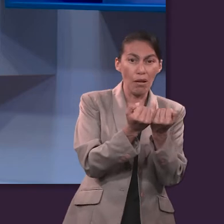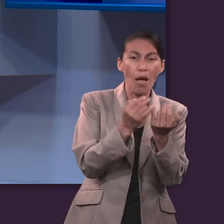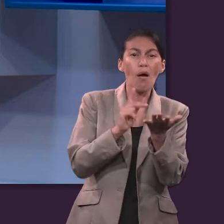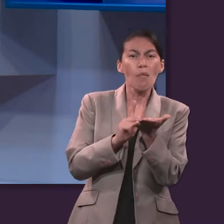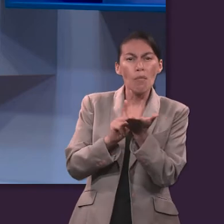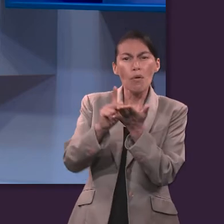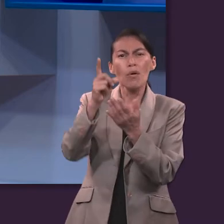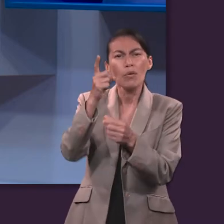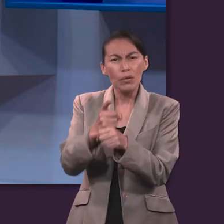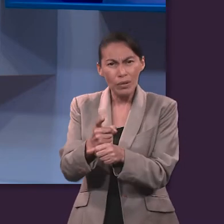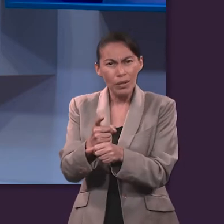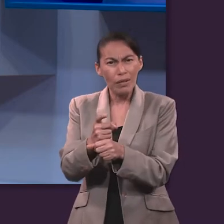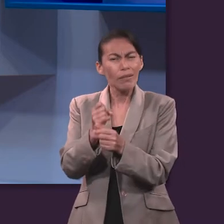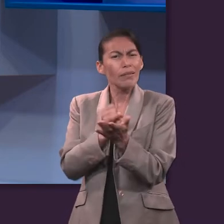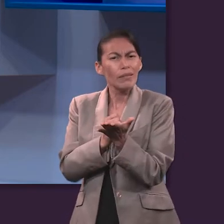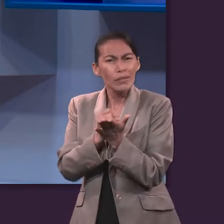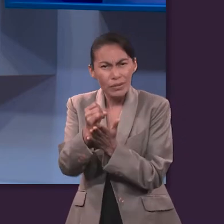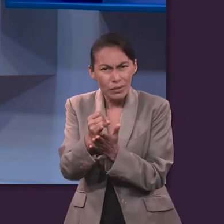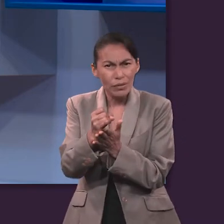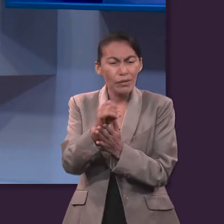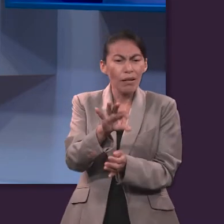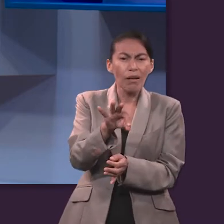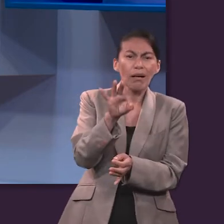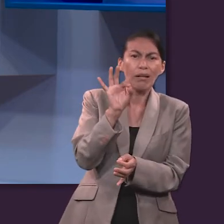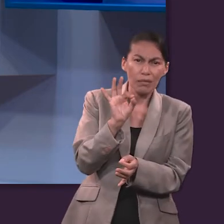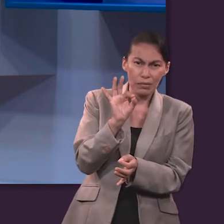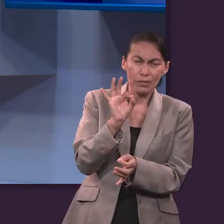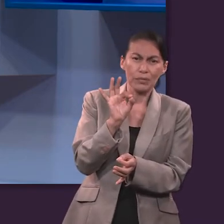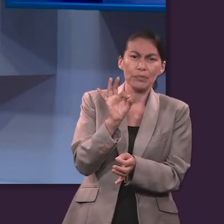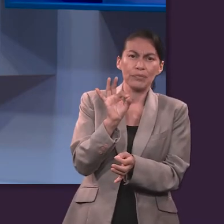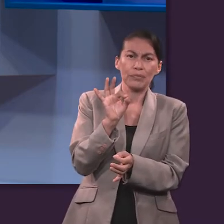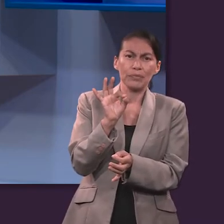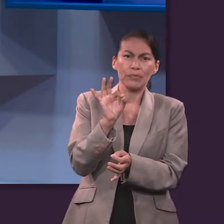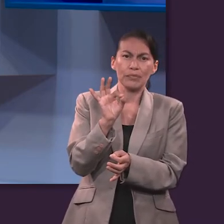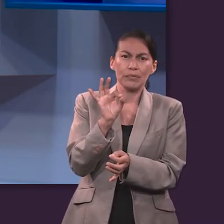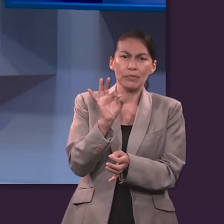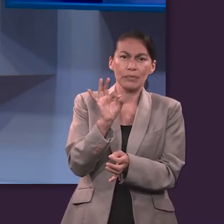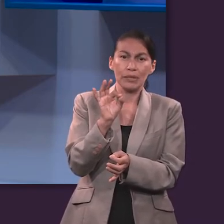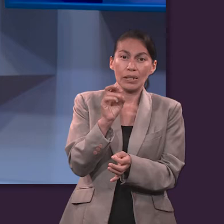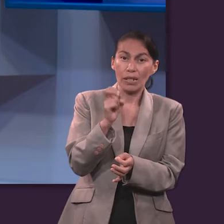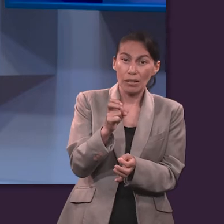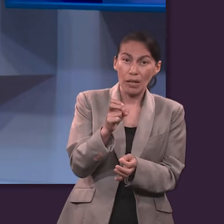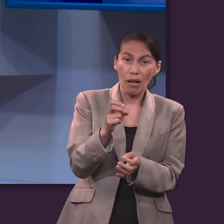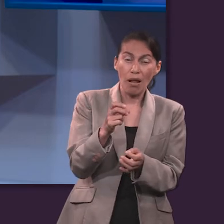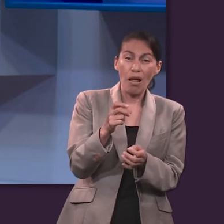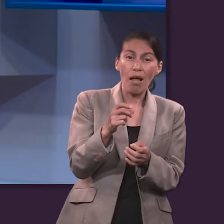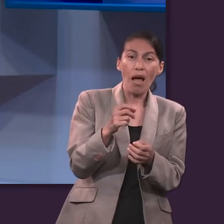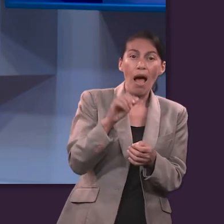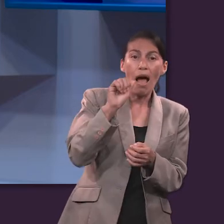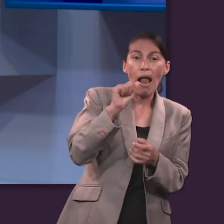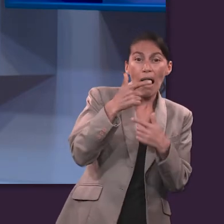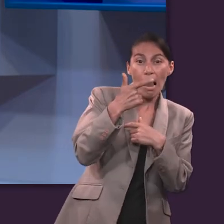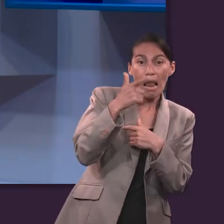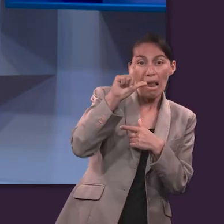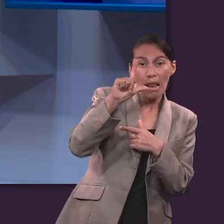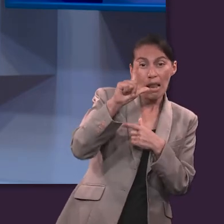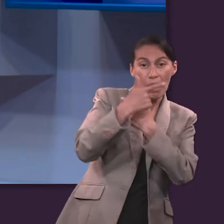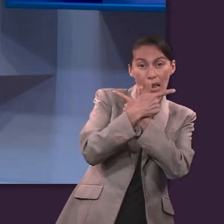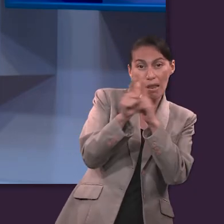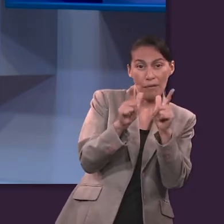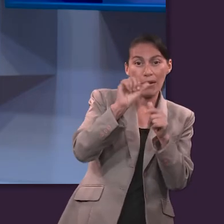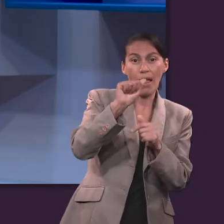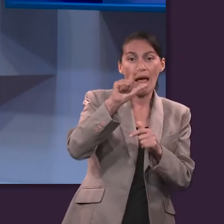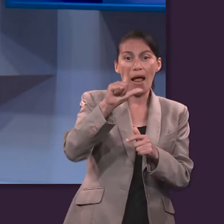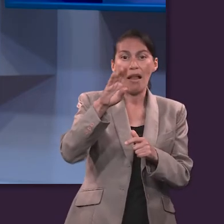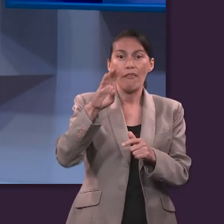algunos sinónimos. Esta palabra hace referencia a la voluntad, a decisión, a elección. No es más que